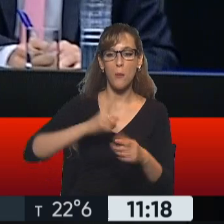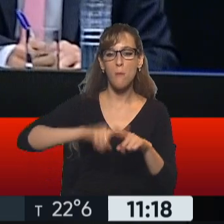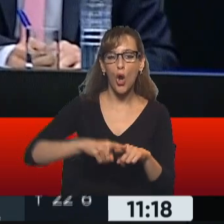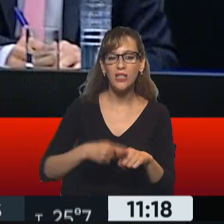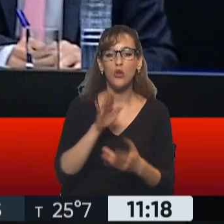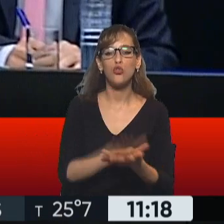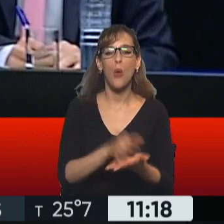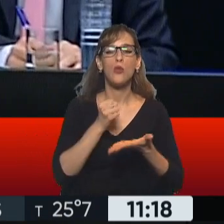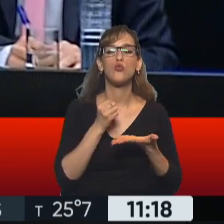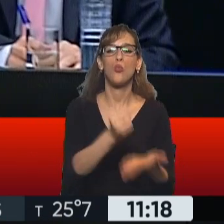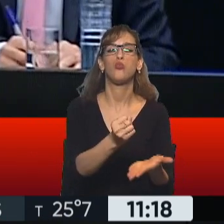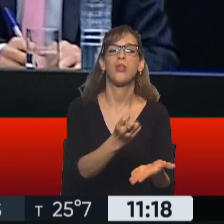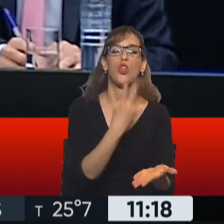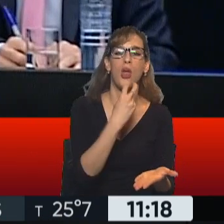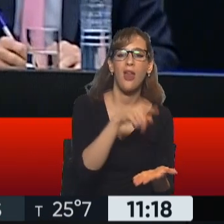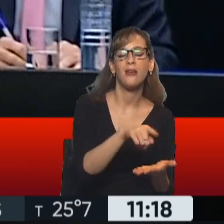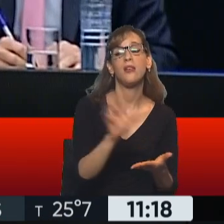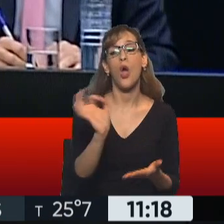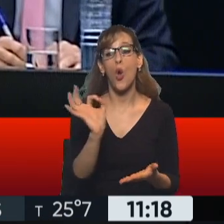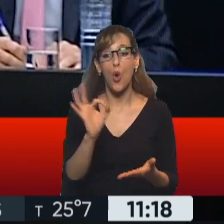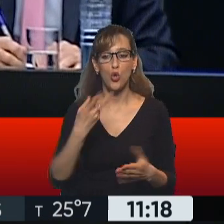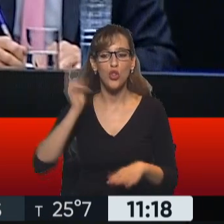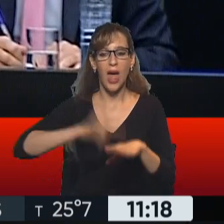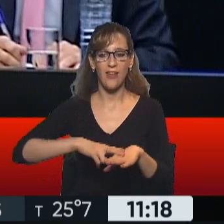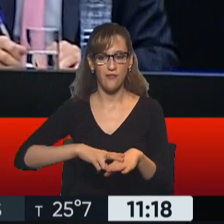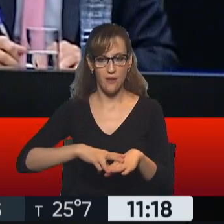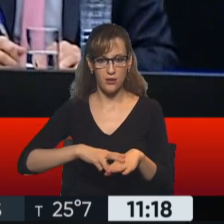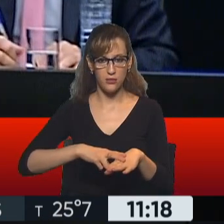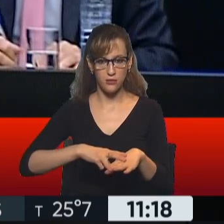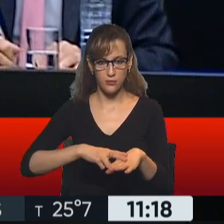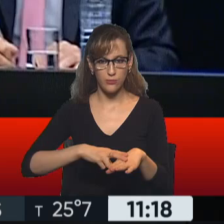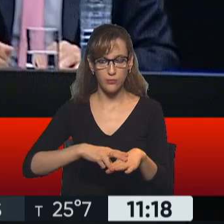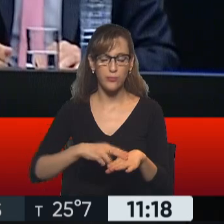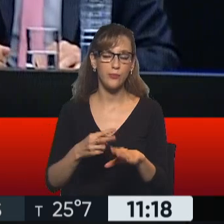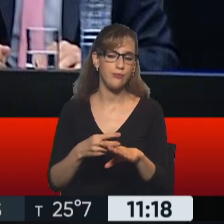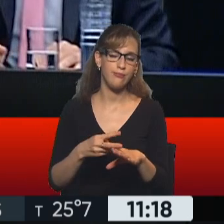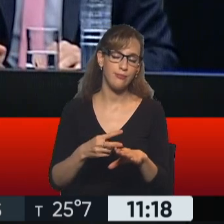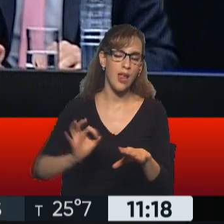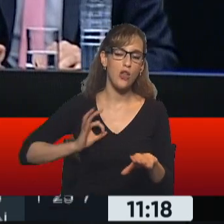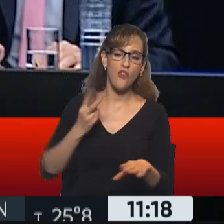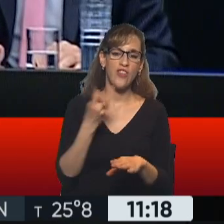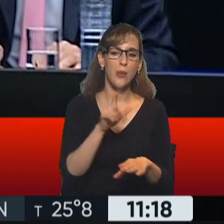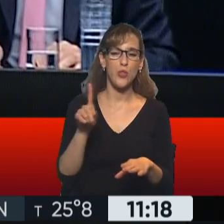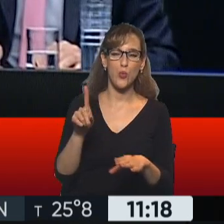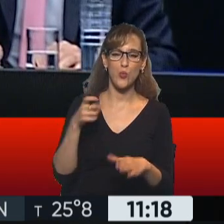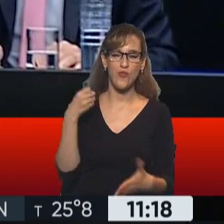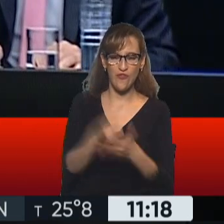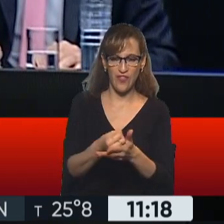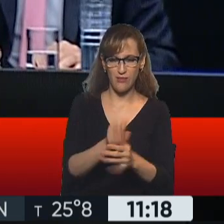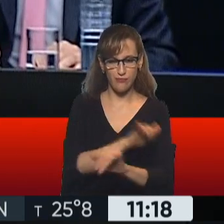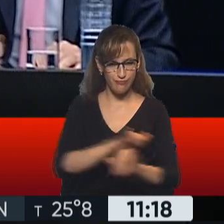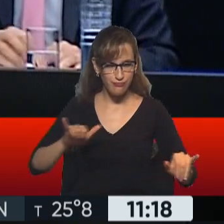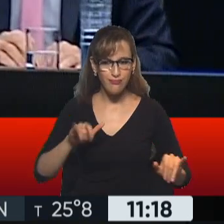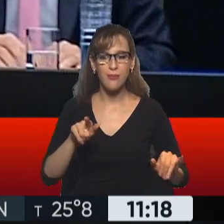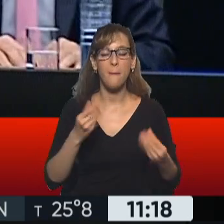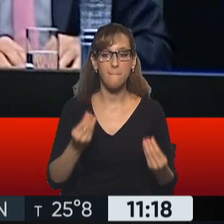energéticos, cambios en cuanto a las tarifas, más allá de lo anunciado a fines del año 2021, justamente para